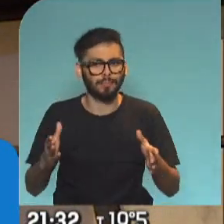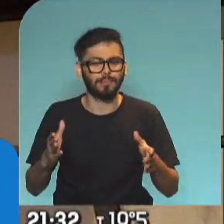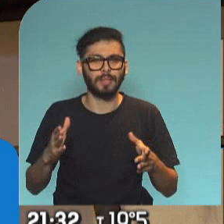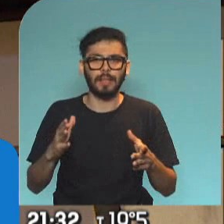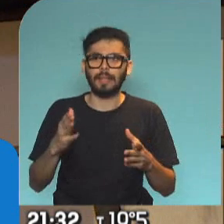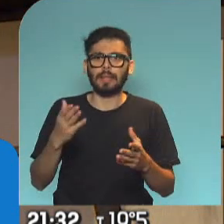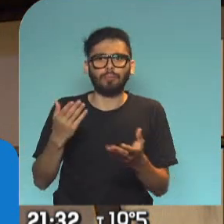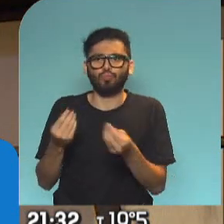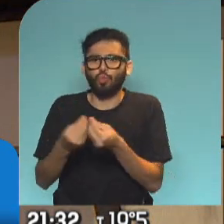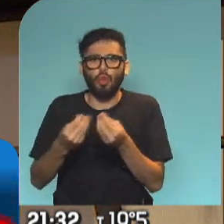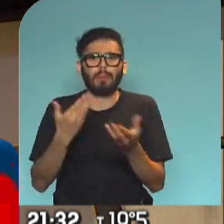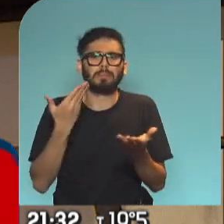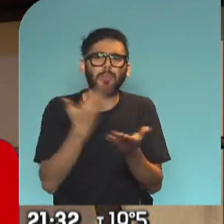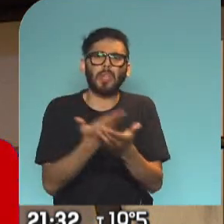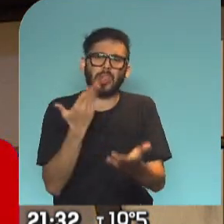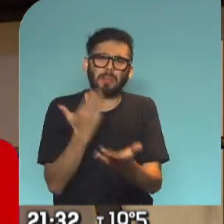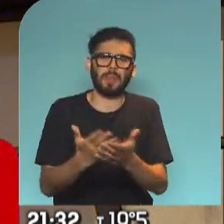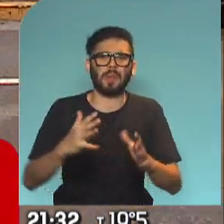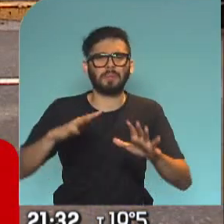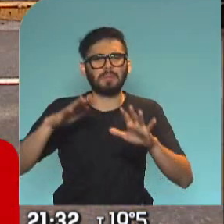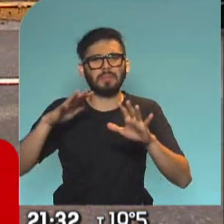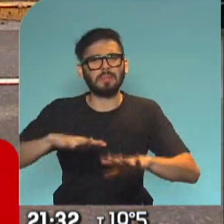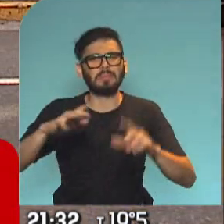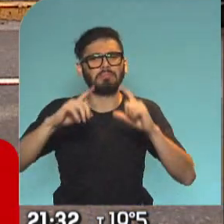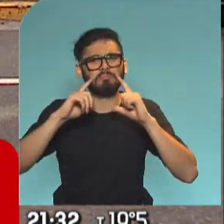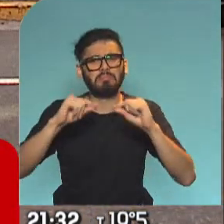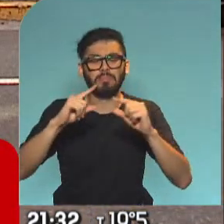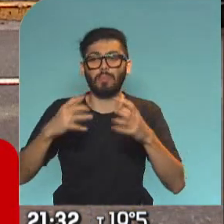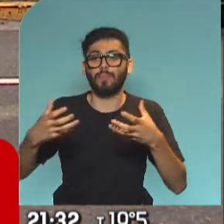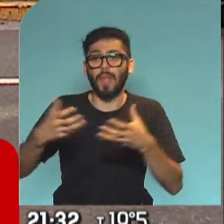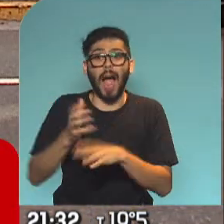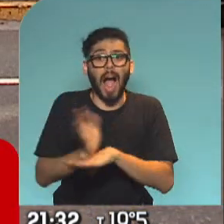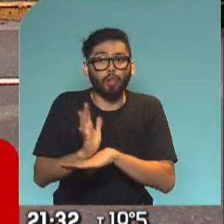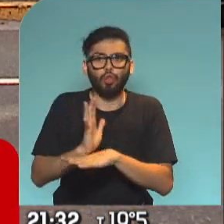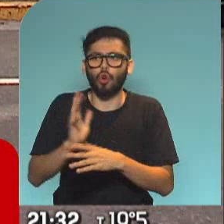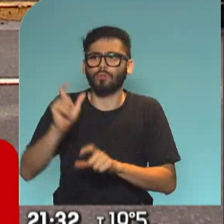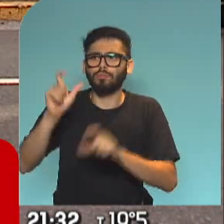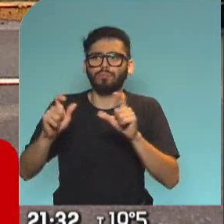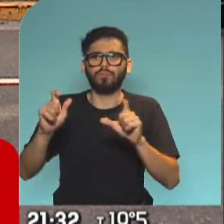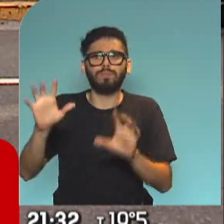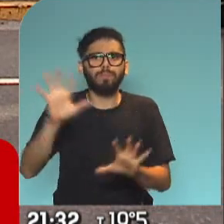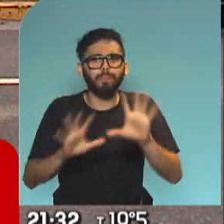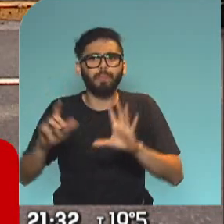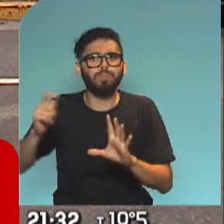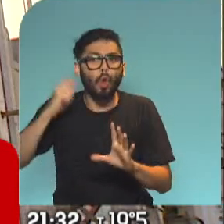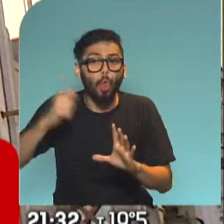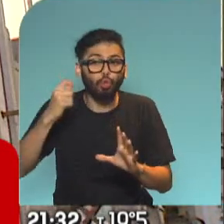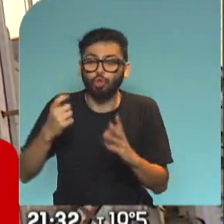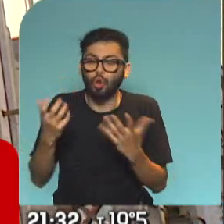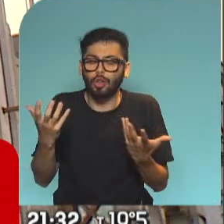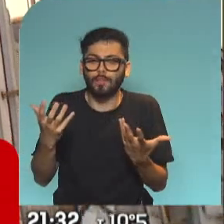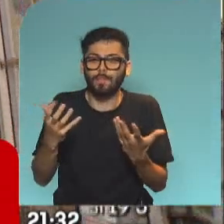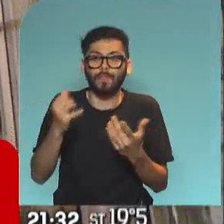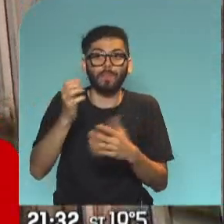Tantos pedidos, tantas manifestaciones de actores, de productores, de gente detrás de escena, teniendo en